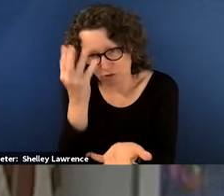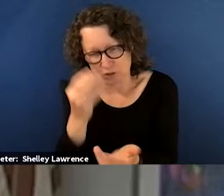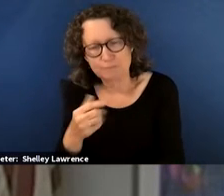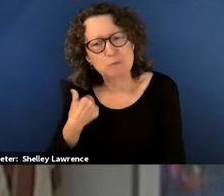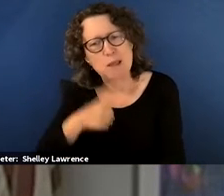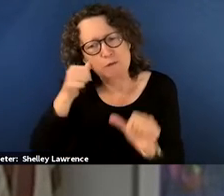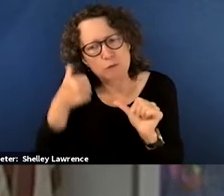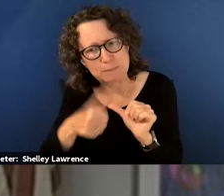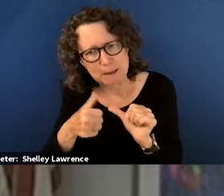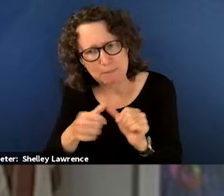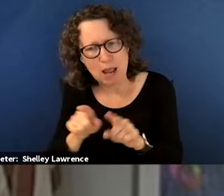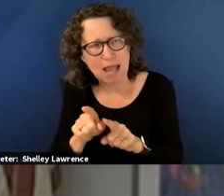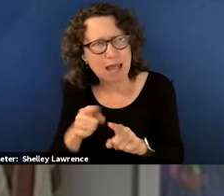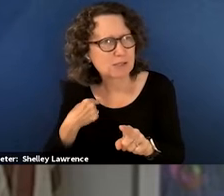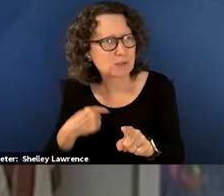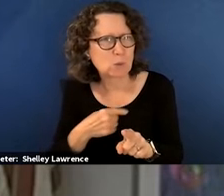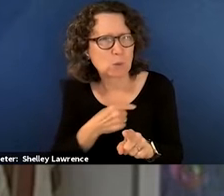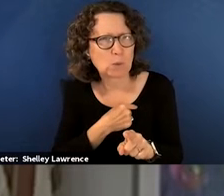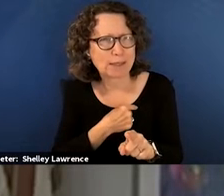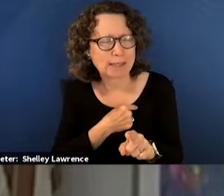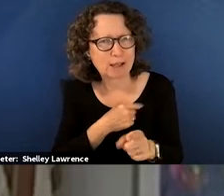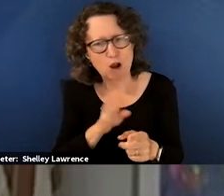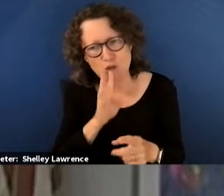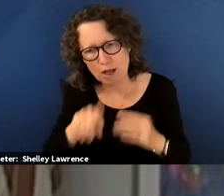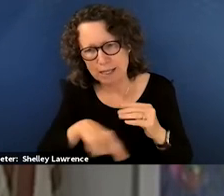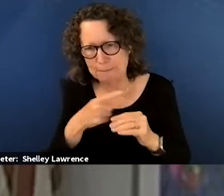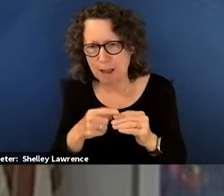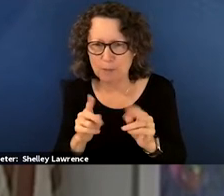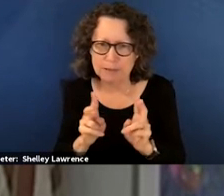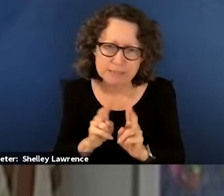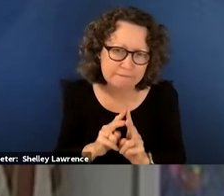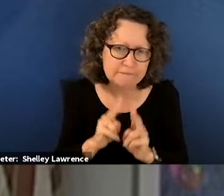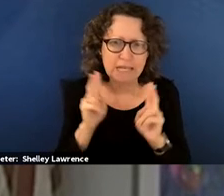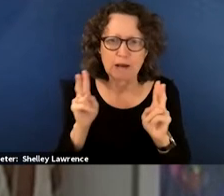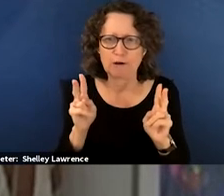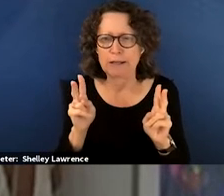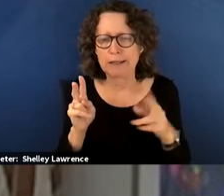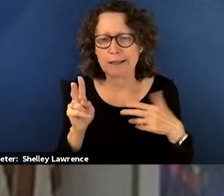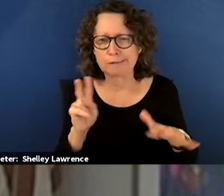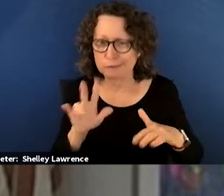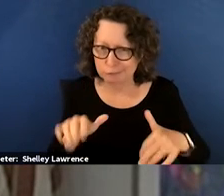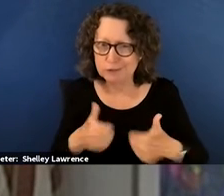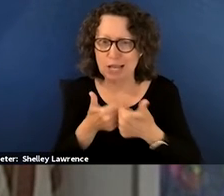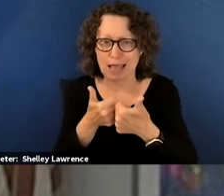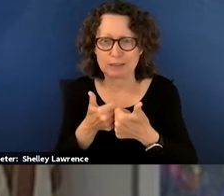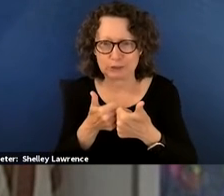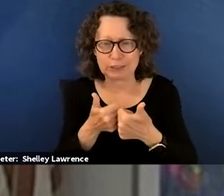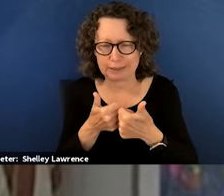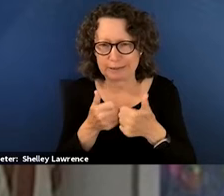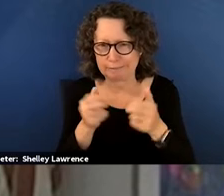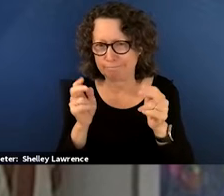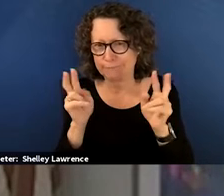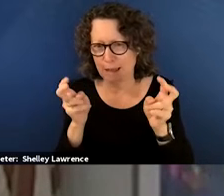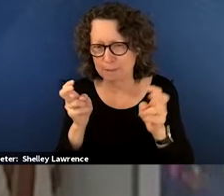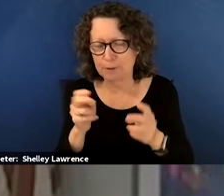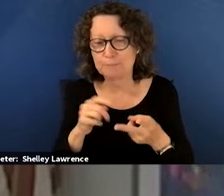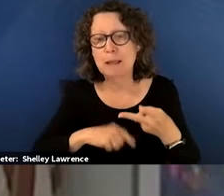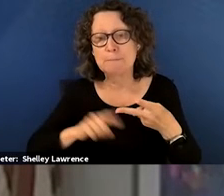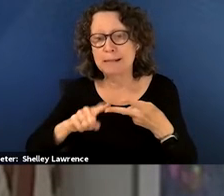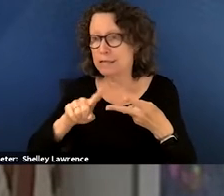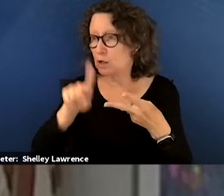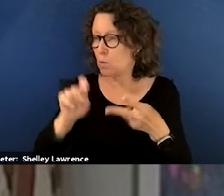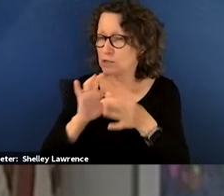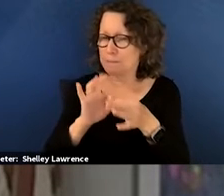distrito y ofrecer esa información. Creo que tenemos que recordar eso cuando estamos hablando sobre este tema que es bastante